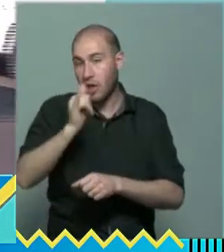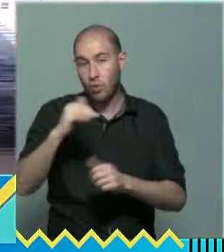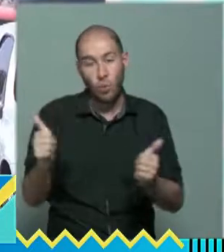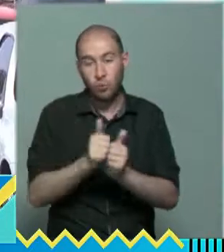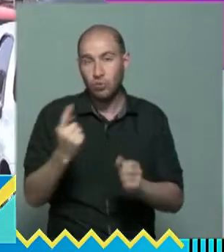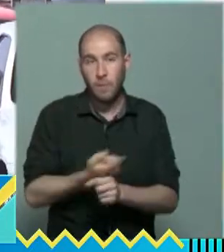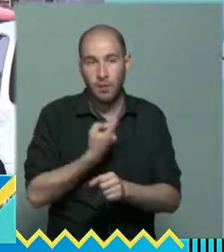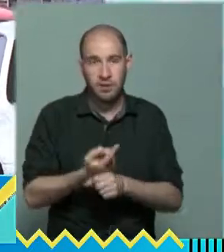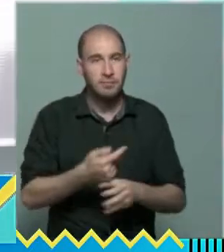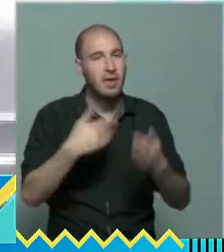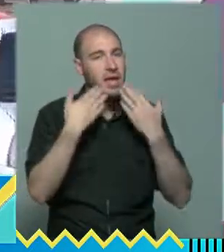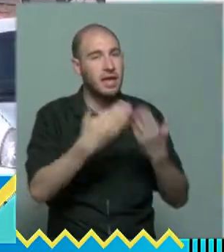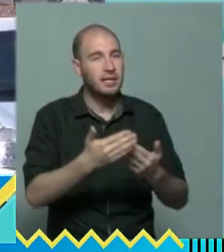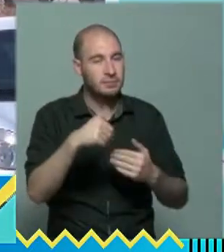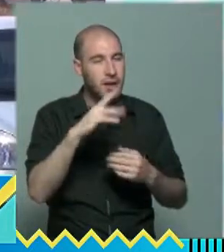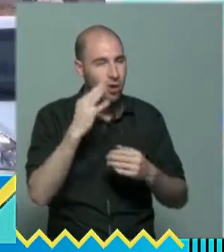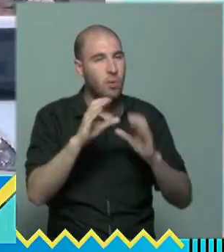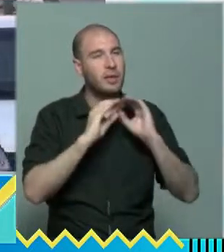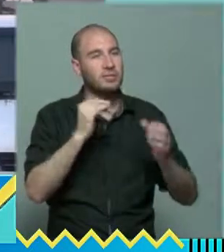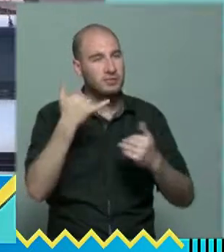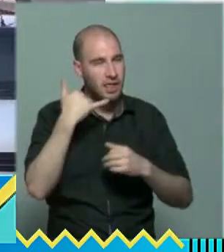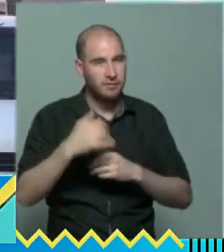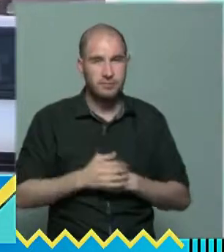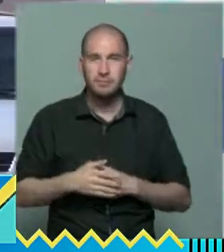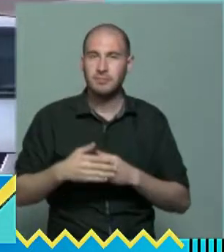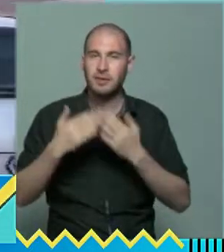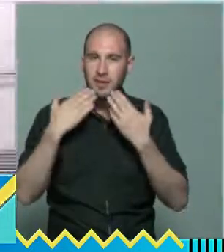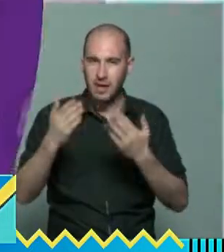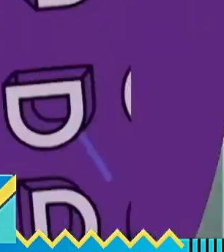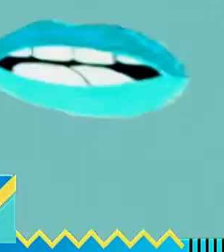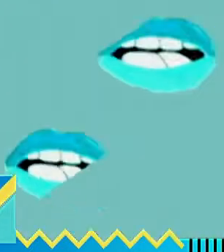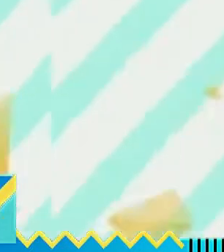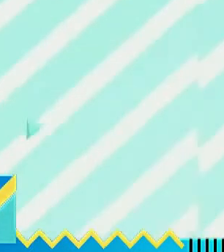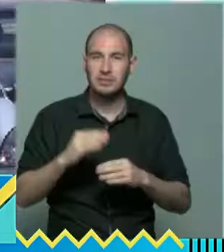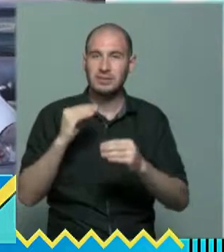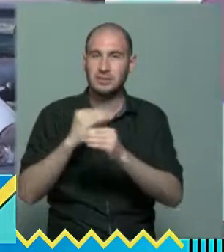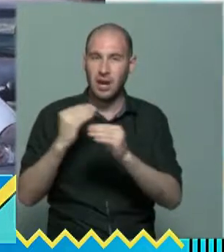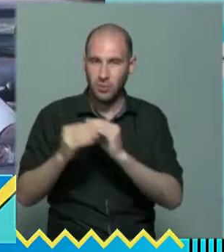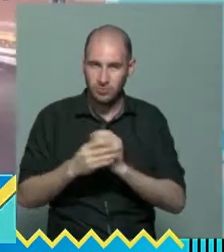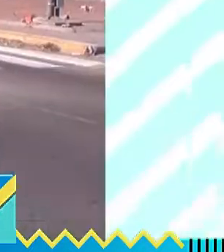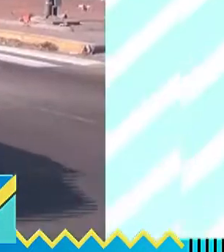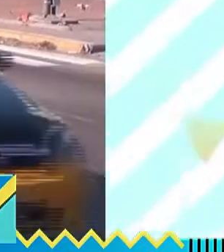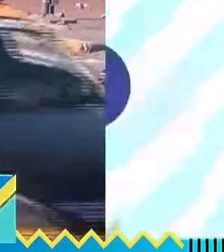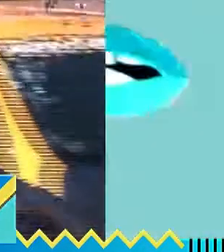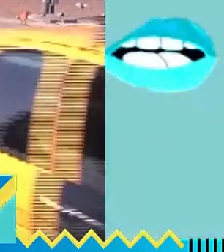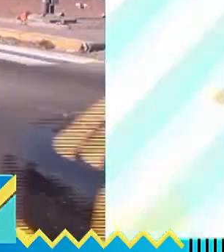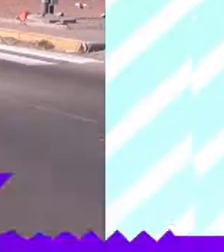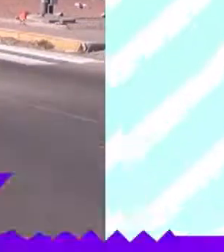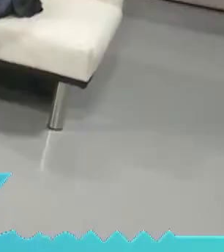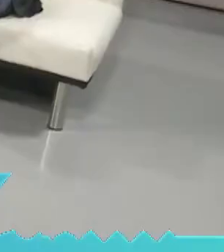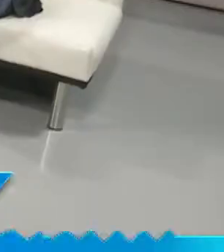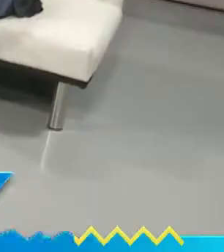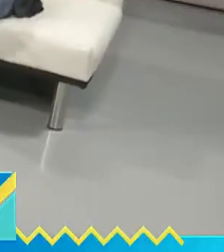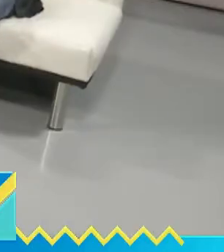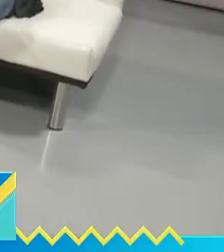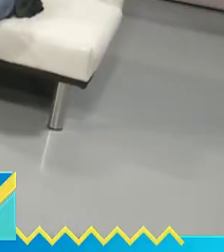alcohol. Bueno, muchas gracias, Mario, por la comunicación telefónica. Bueno, muchísimas gracias a ustedes y saludos. Saludos, ahí pasaba Mario Vadillo,